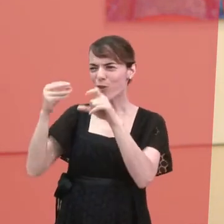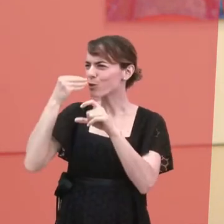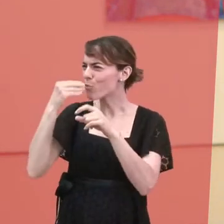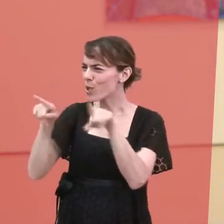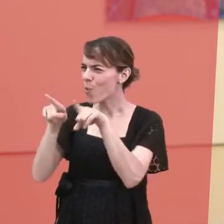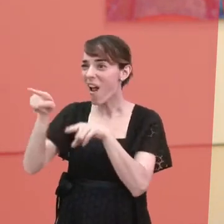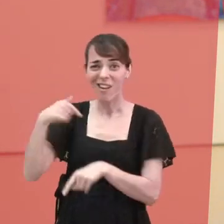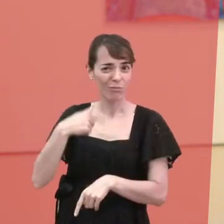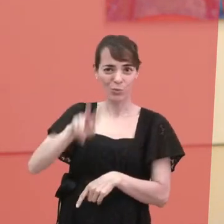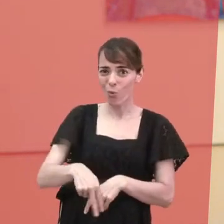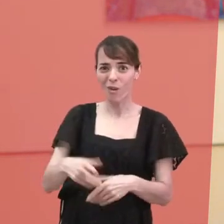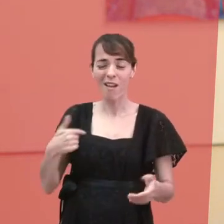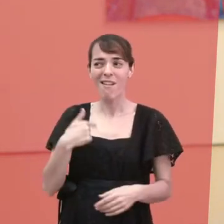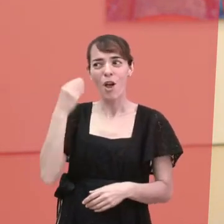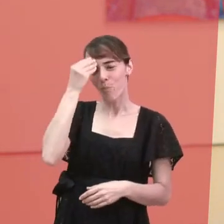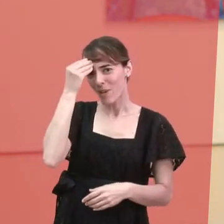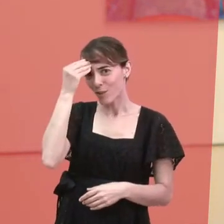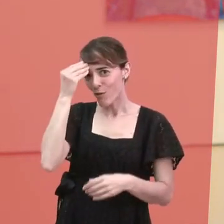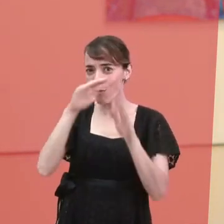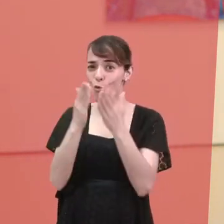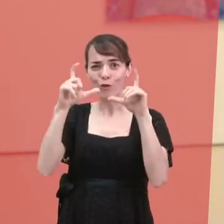jamás podría hacer una foto tan extraordinaria, para mí,